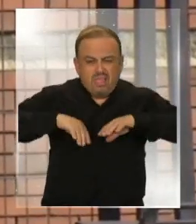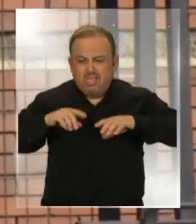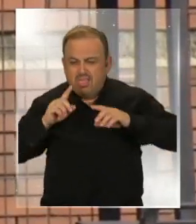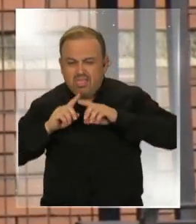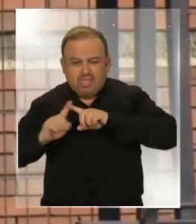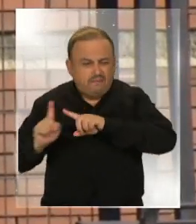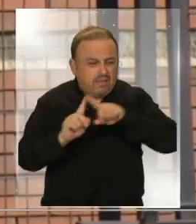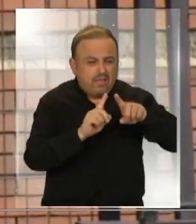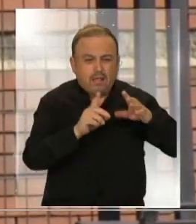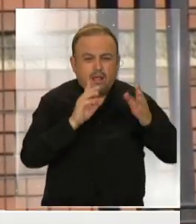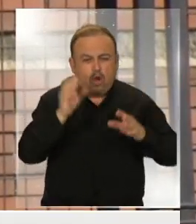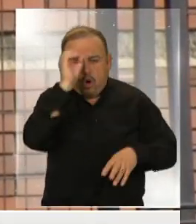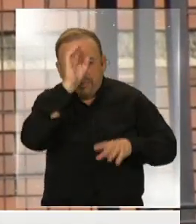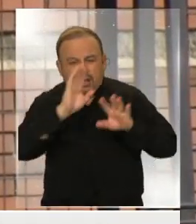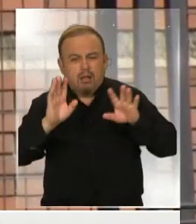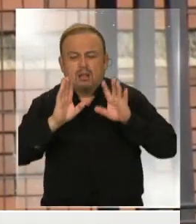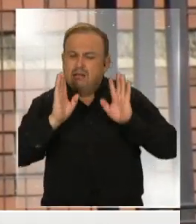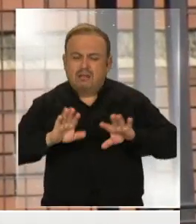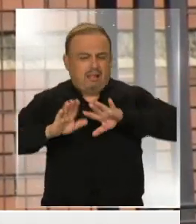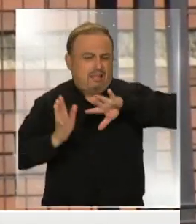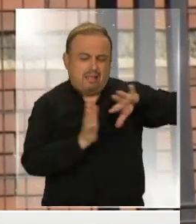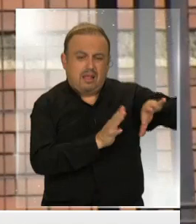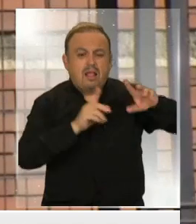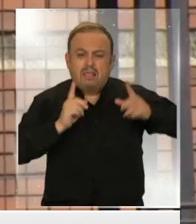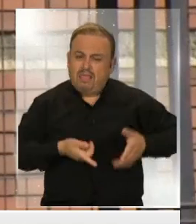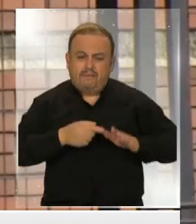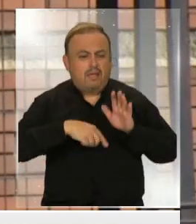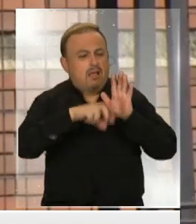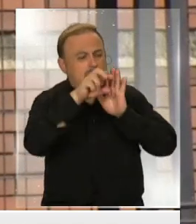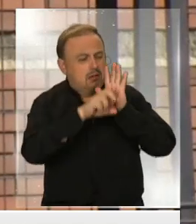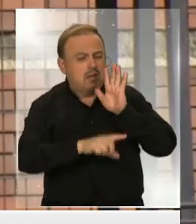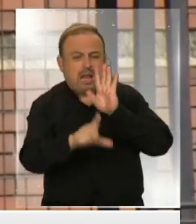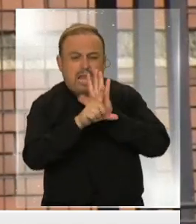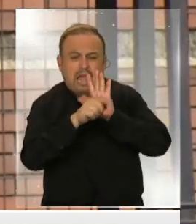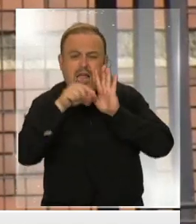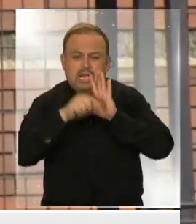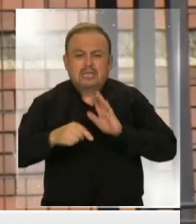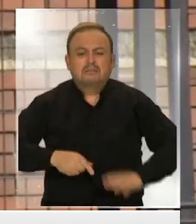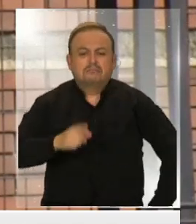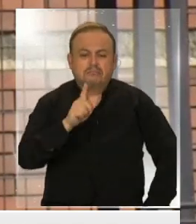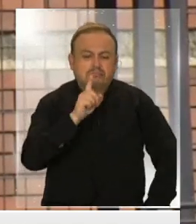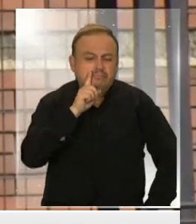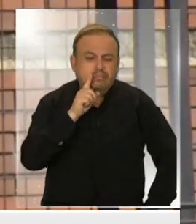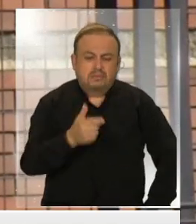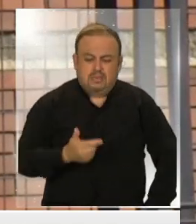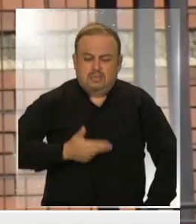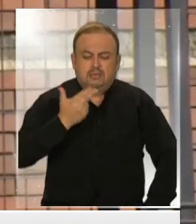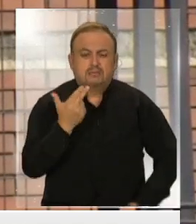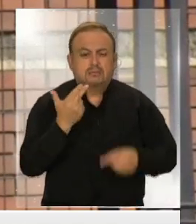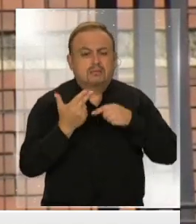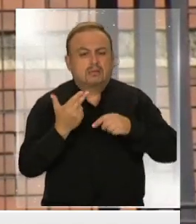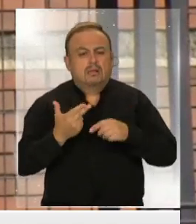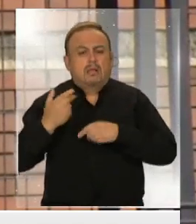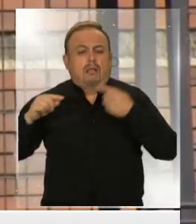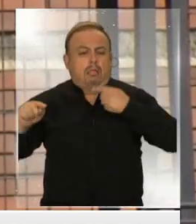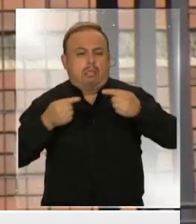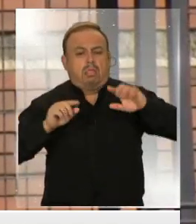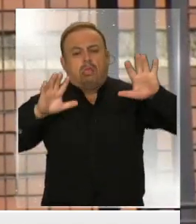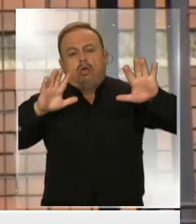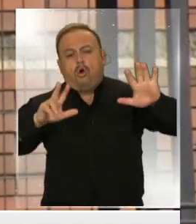es regular esto. Y tenemos una ley de control de armas, discusión más, discusión menos, que lleva 8 años, 10 años en